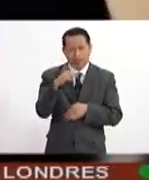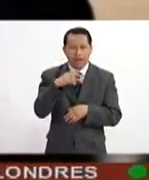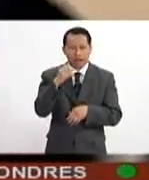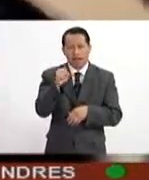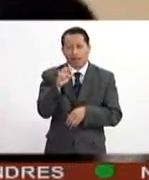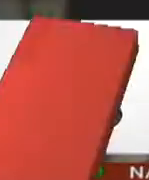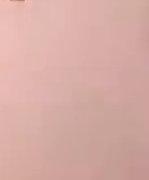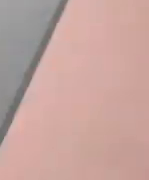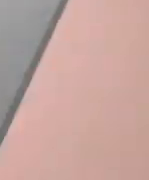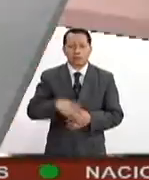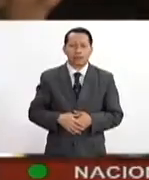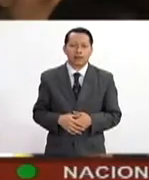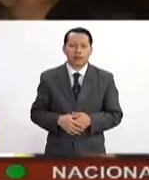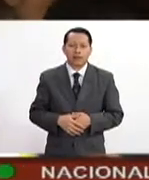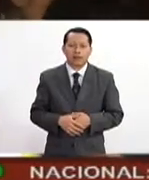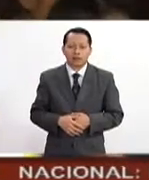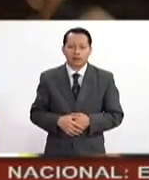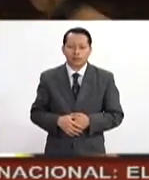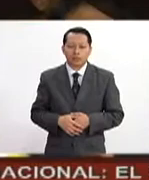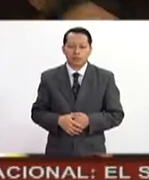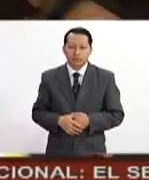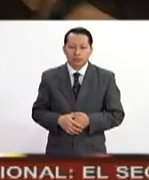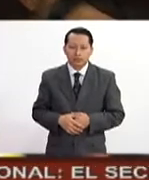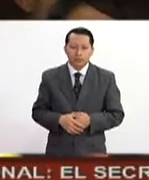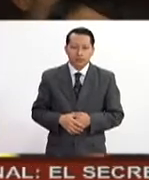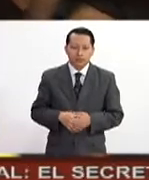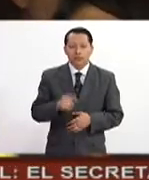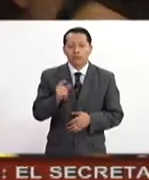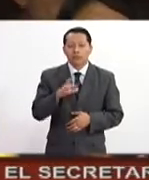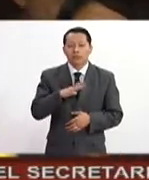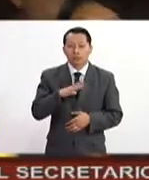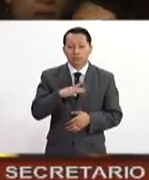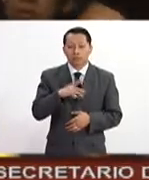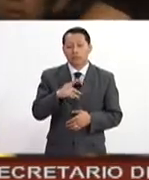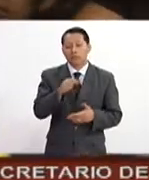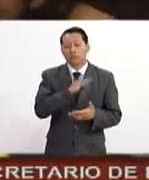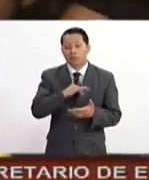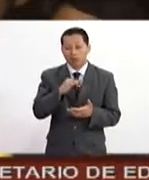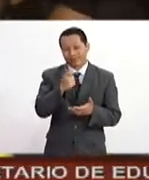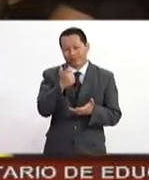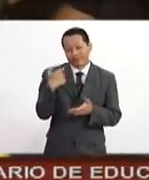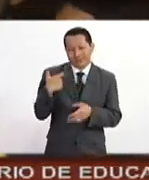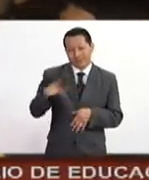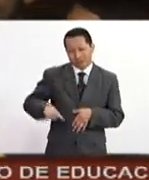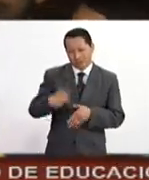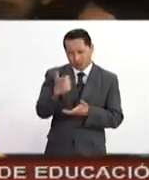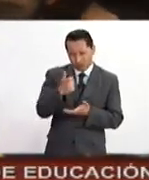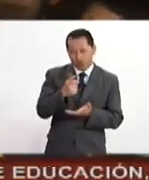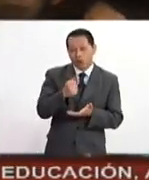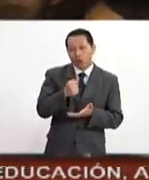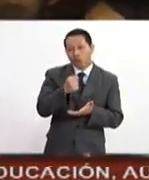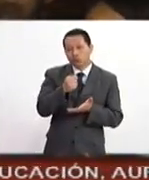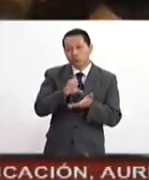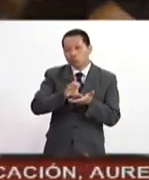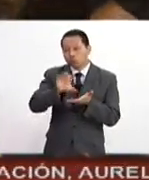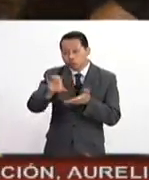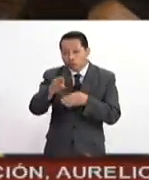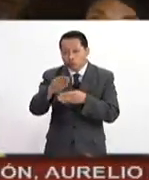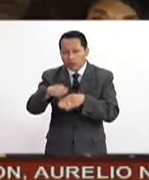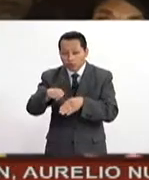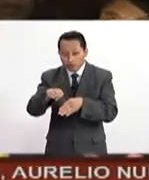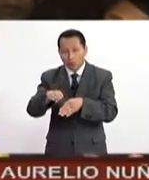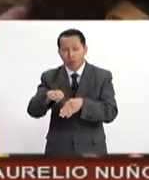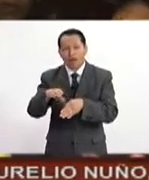Hacienda. Si alguien toma recursos públicos, los pasa a una cuenta con base en una factura y luego después lo sacan en